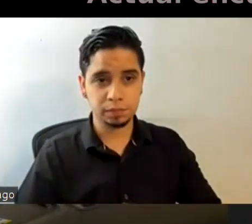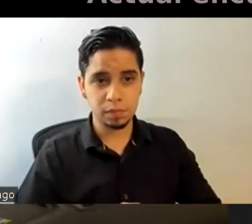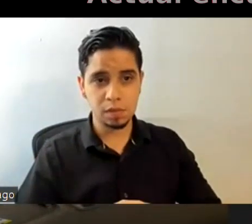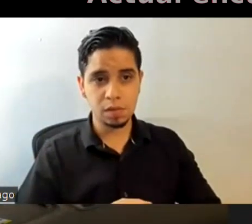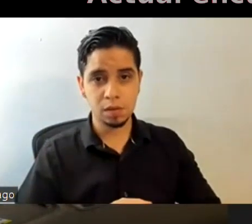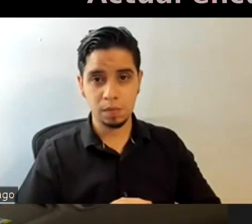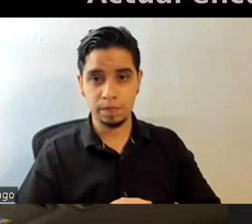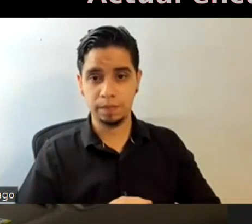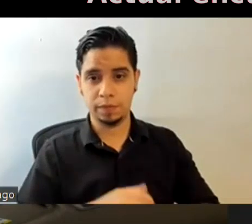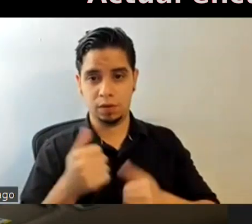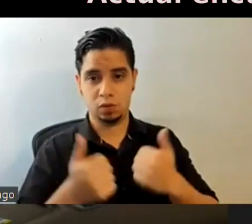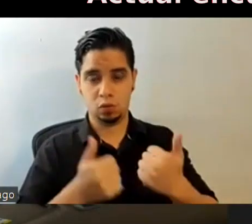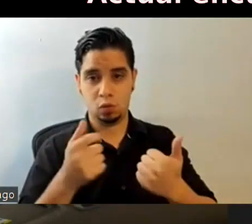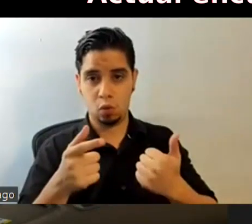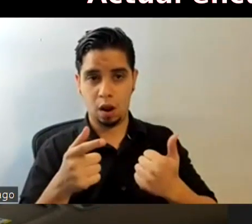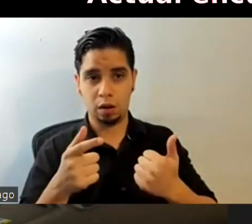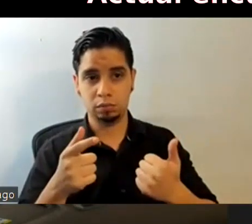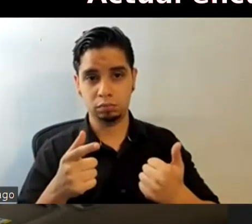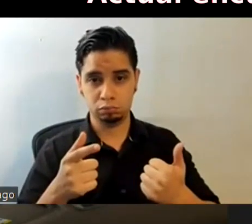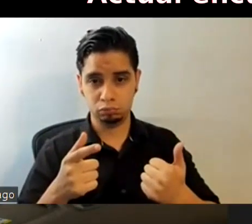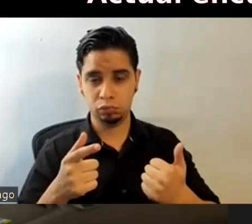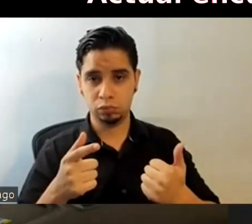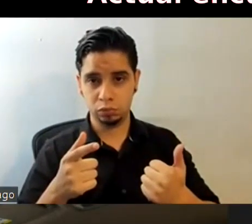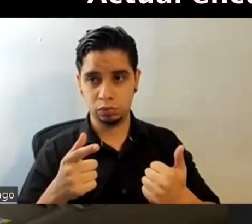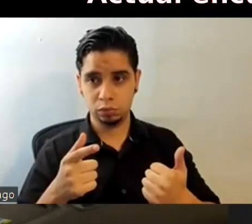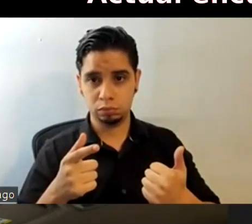radio en Puerto Rico? Hay 4 opciones.